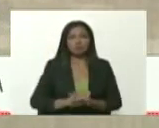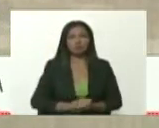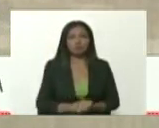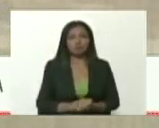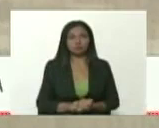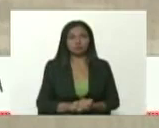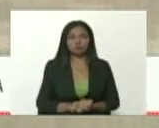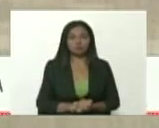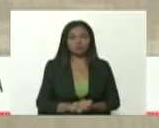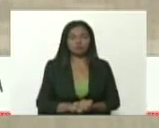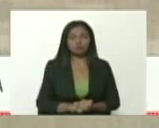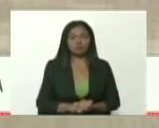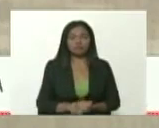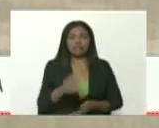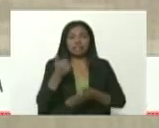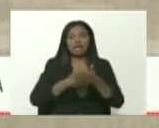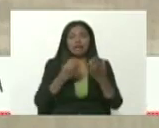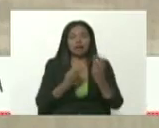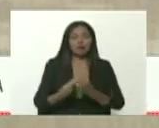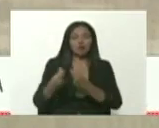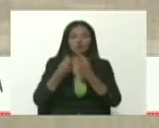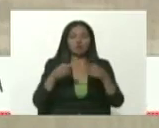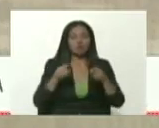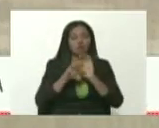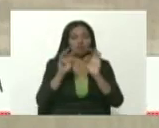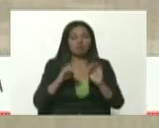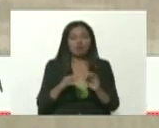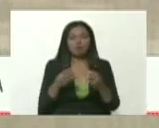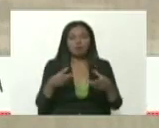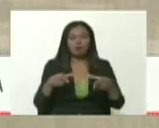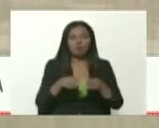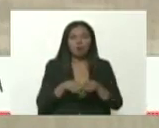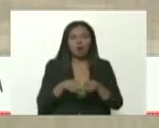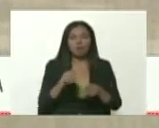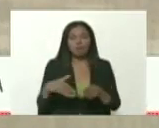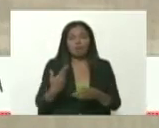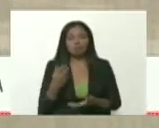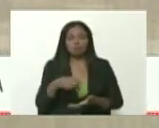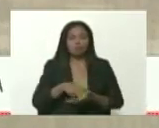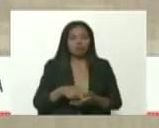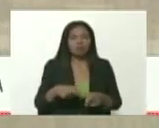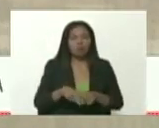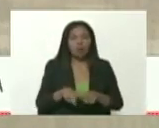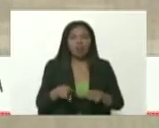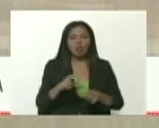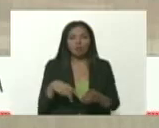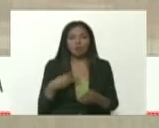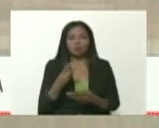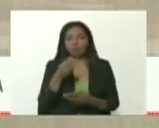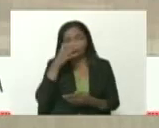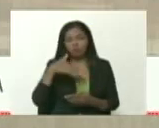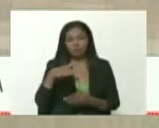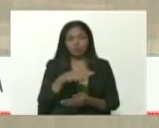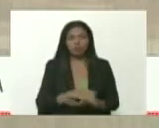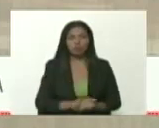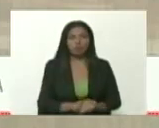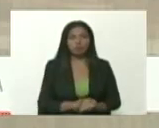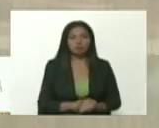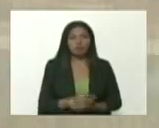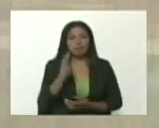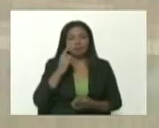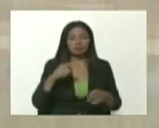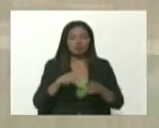Mercado. Ni la guerra económica, ni la oligarquía podrá doblegar la voluntad de un pueblo que ha